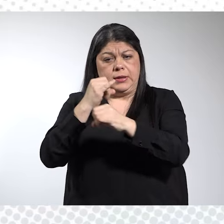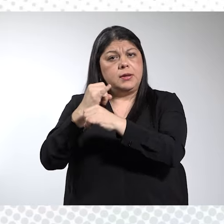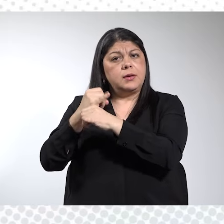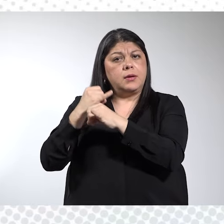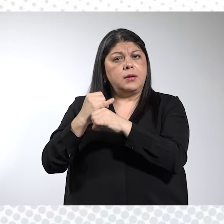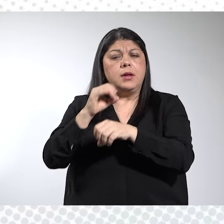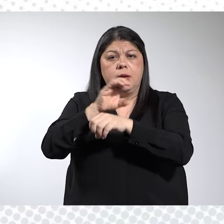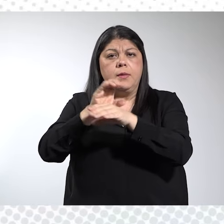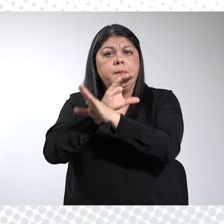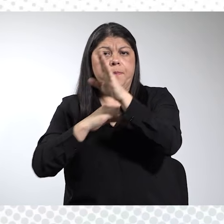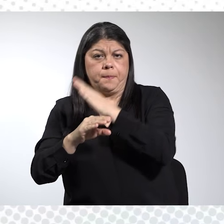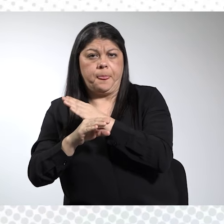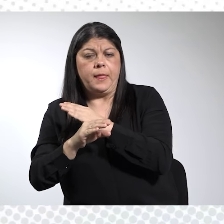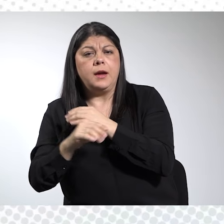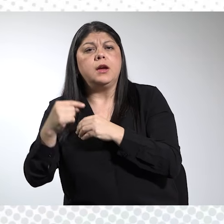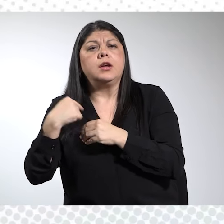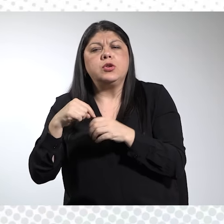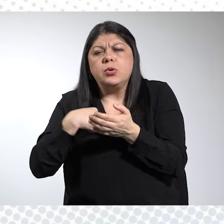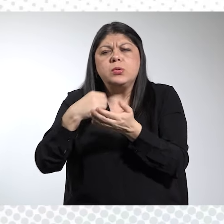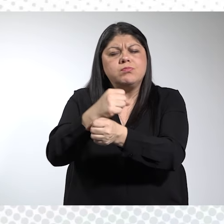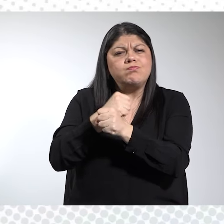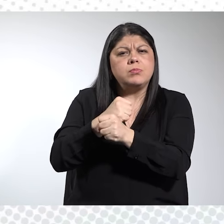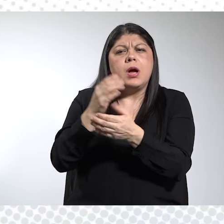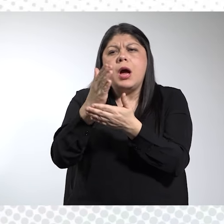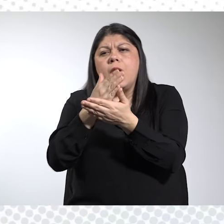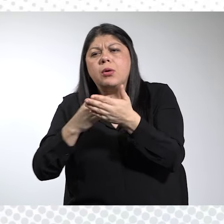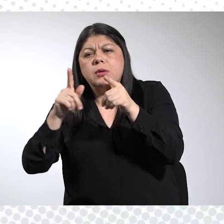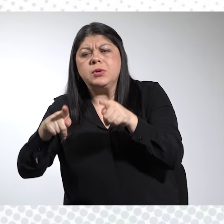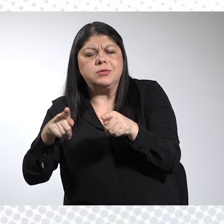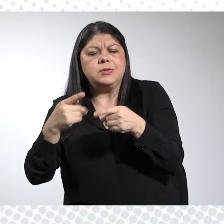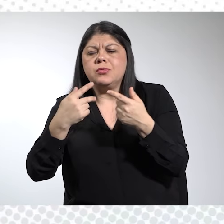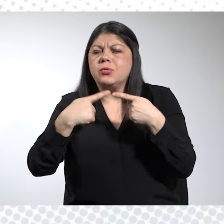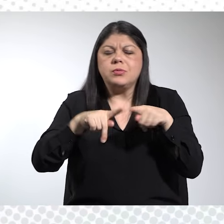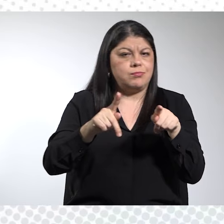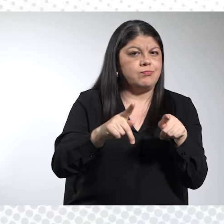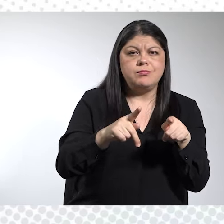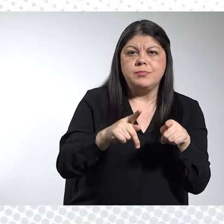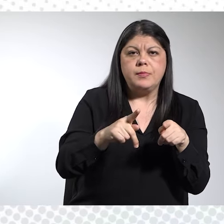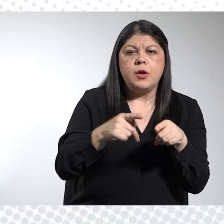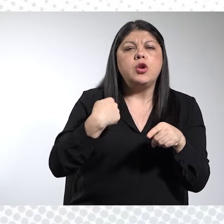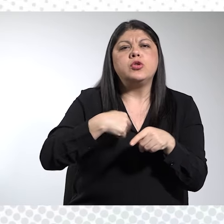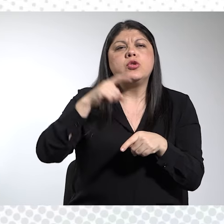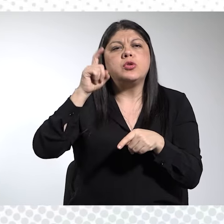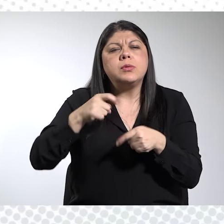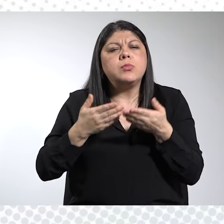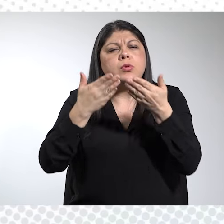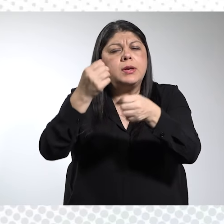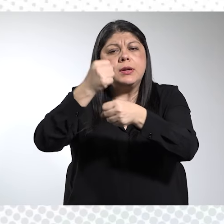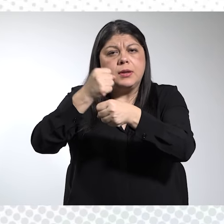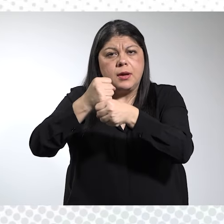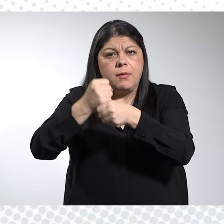la institucionalidad en el CONAPDIS y que sin duda alguna algunos de ellos no tienen oportunidades. Nosotros debemos